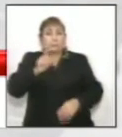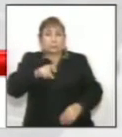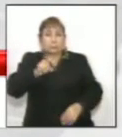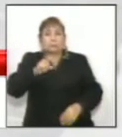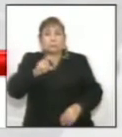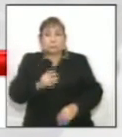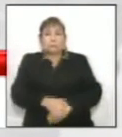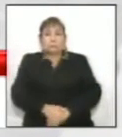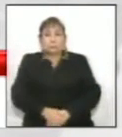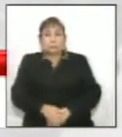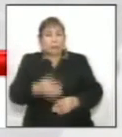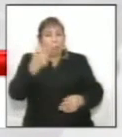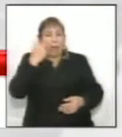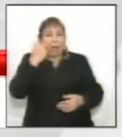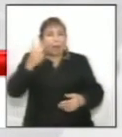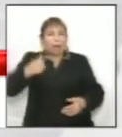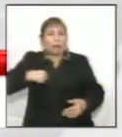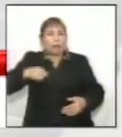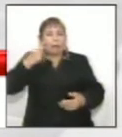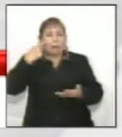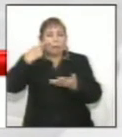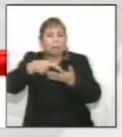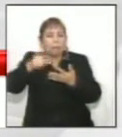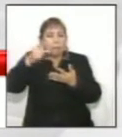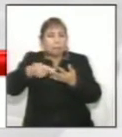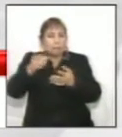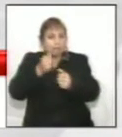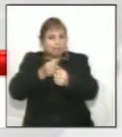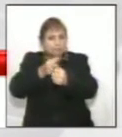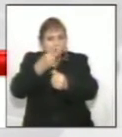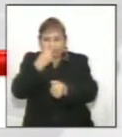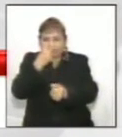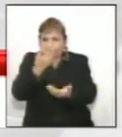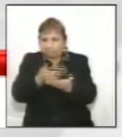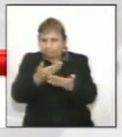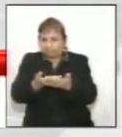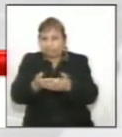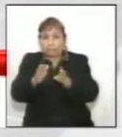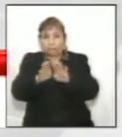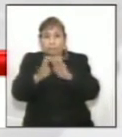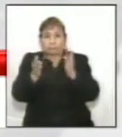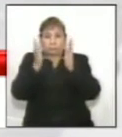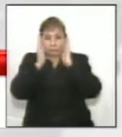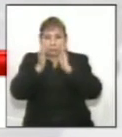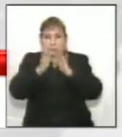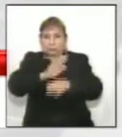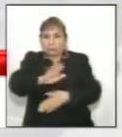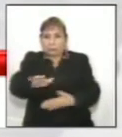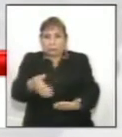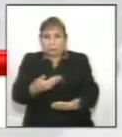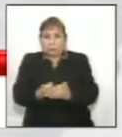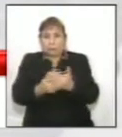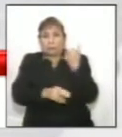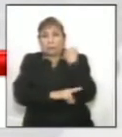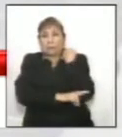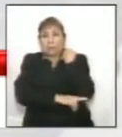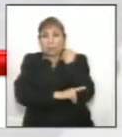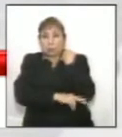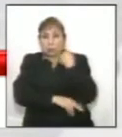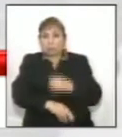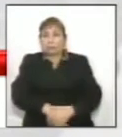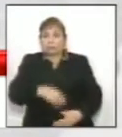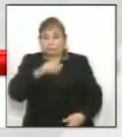través de las municipalidades, hacer el seguimiento para que se pueda aperturar la atención a nivel nacional.